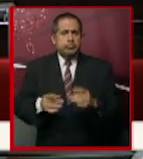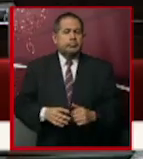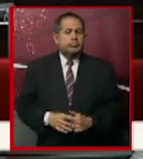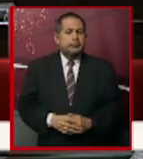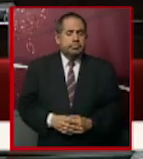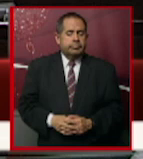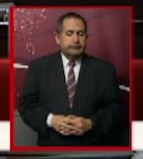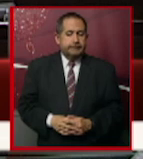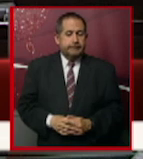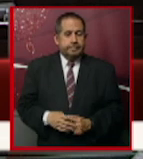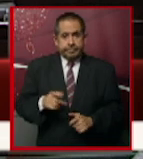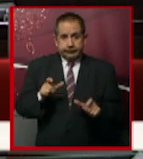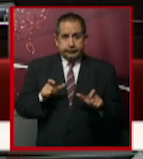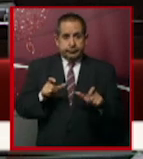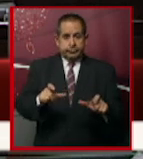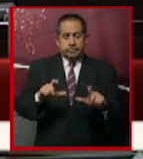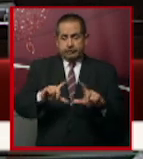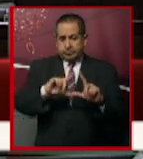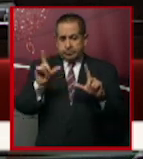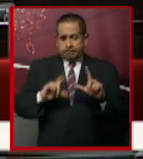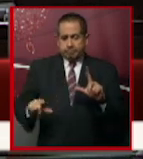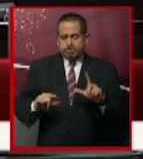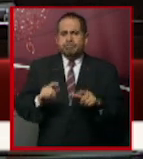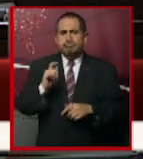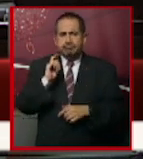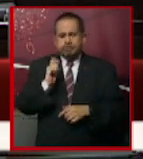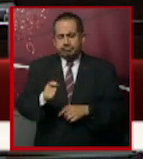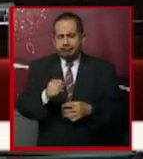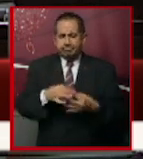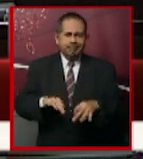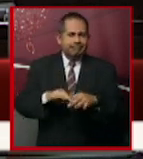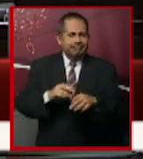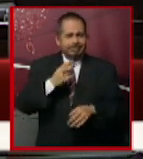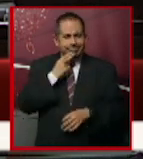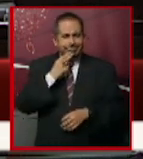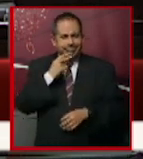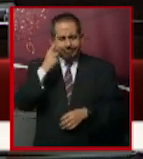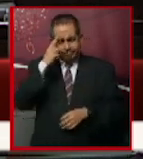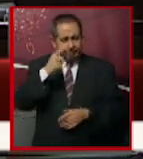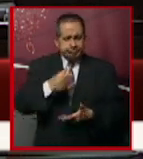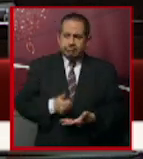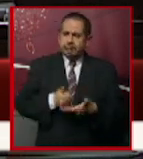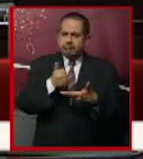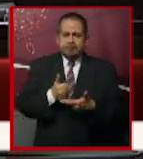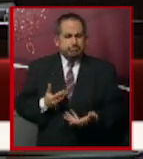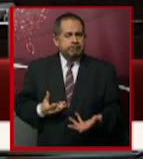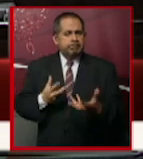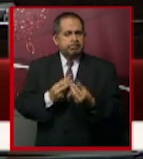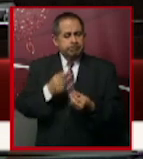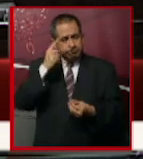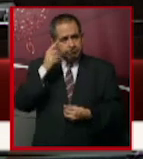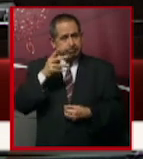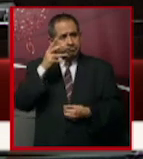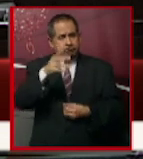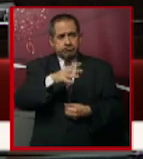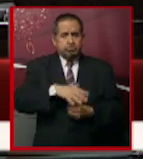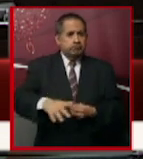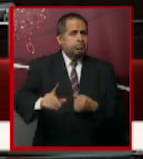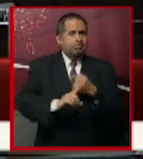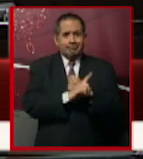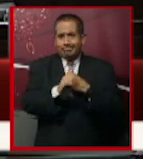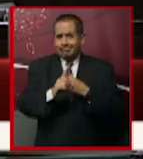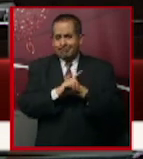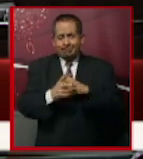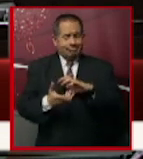Esta Guardia Nacional constituye un instrumento para coadyuvar en la solución de la grave crisis